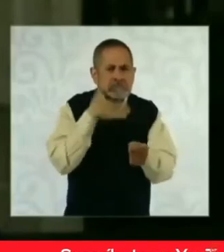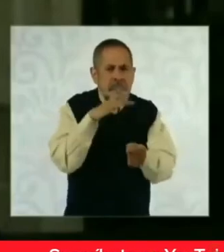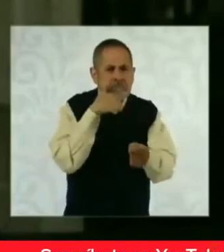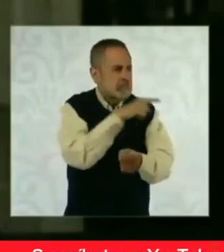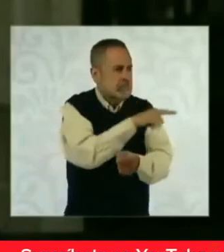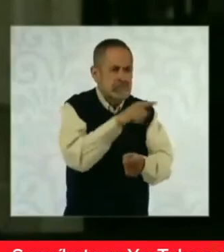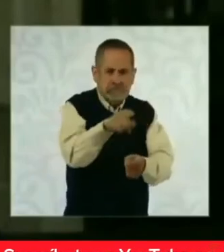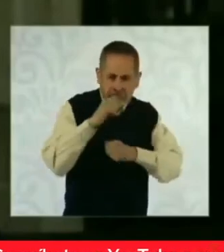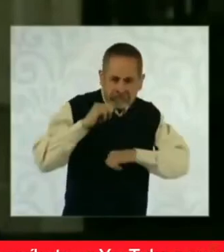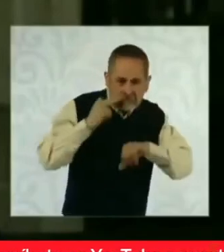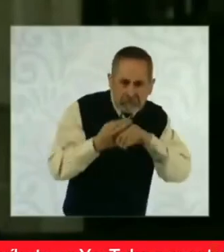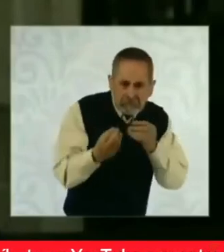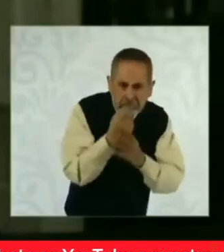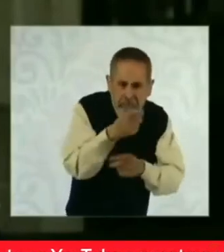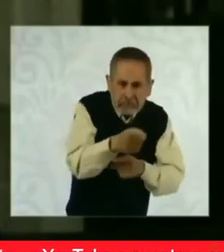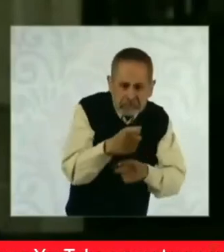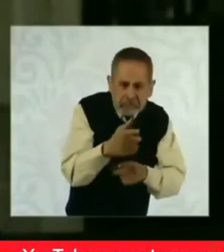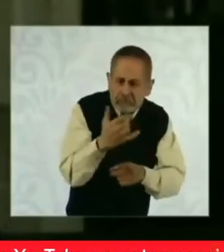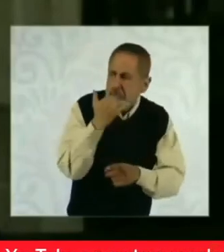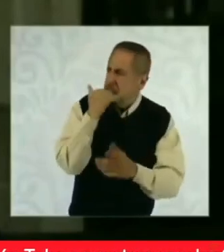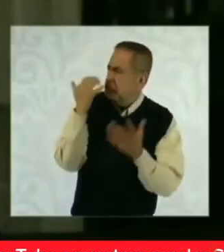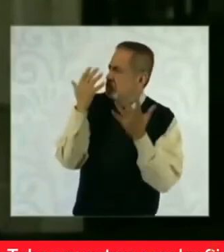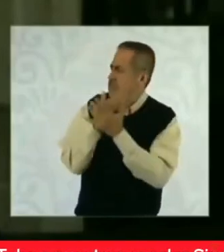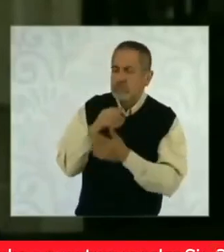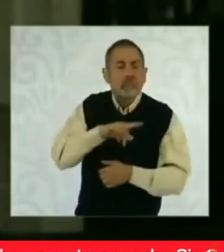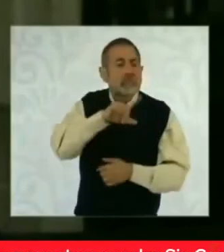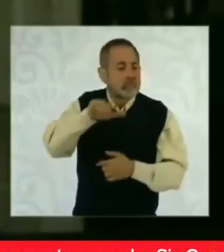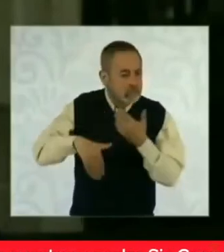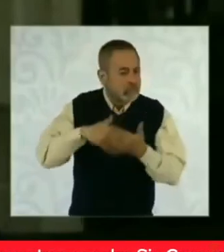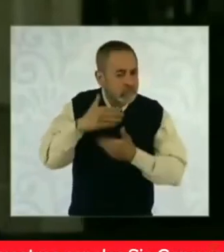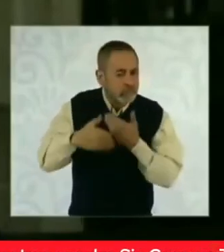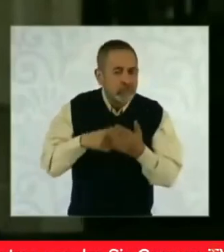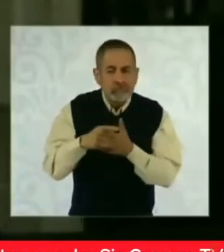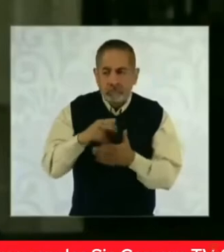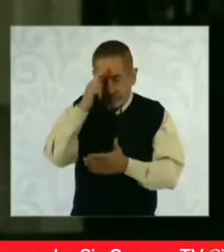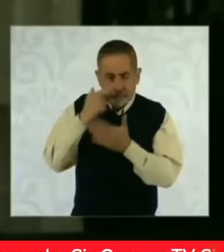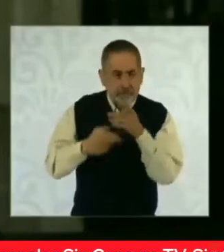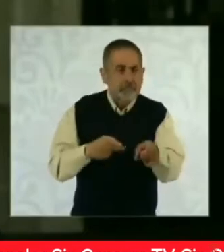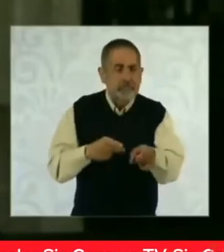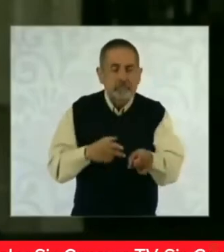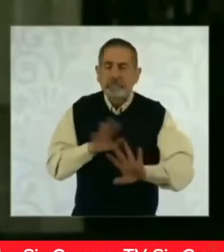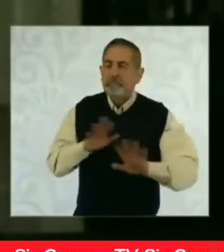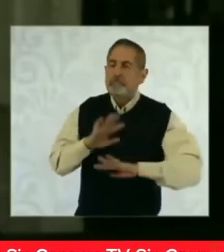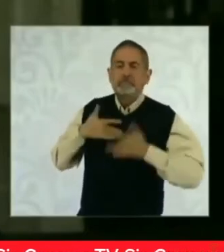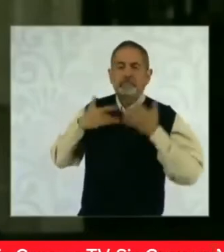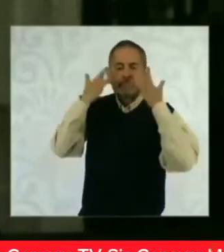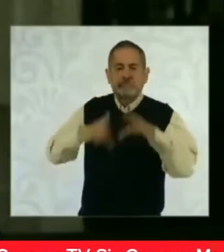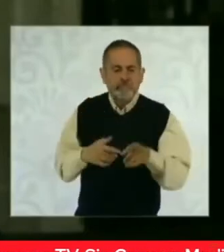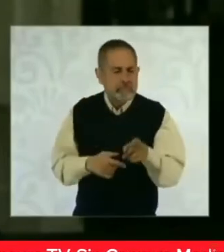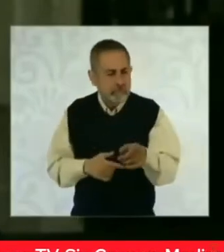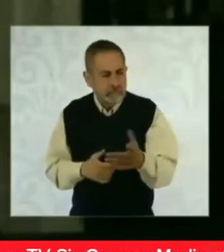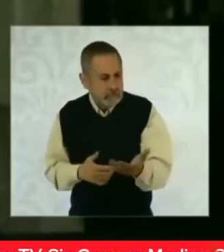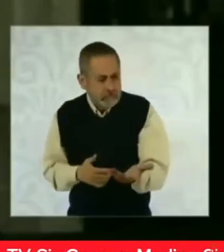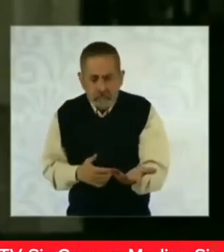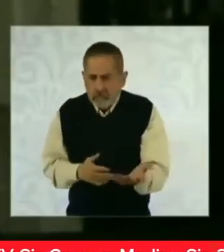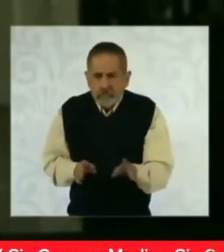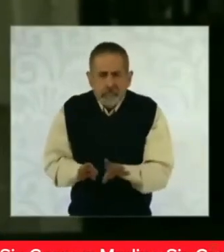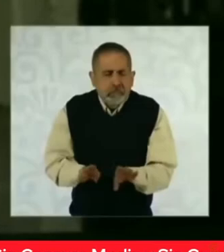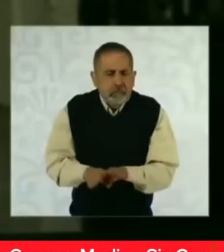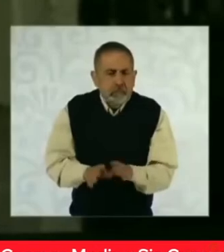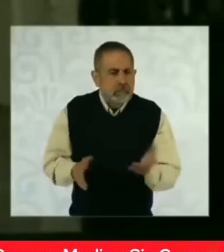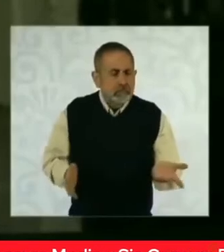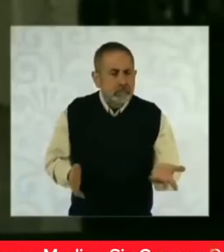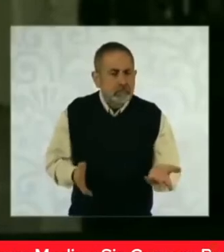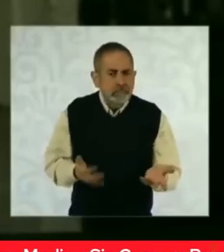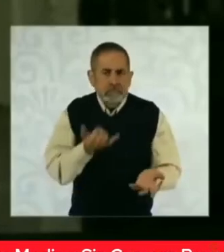hecho, uno de ellos, tiempo después, precisamente por el tema de la violencia, tuvo que renunciar al cargo. Y esto, bueno, pues con